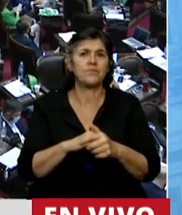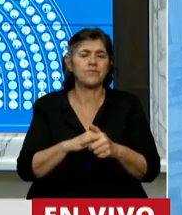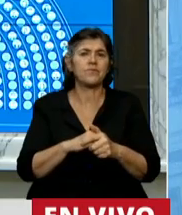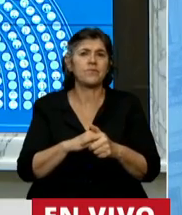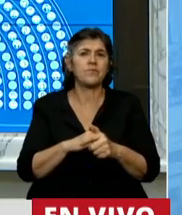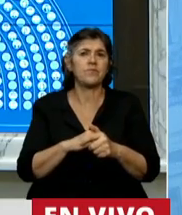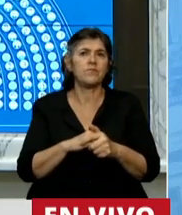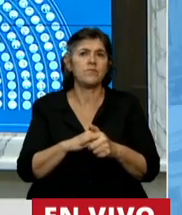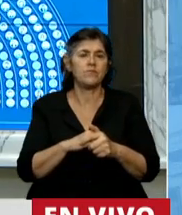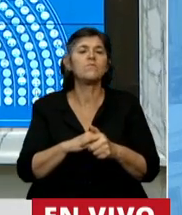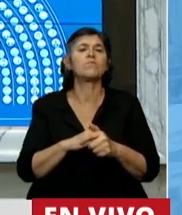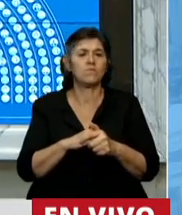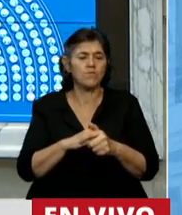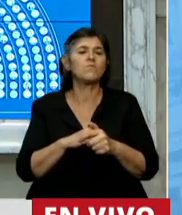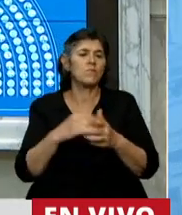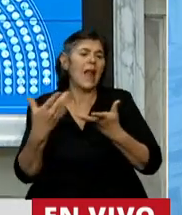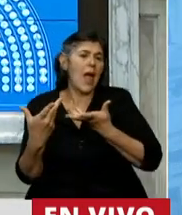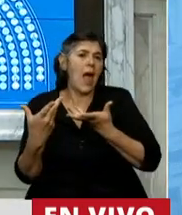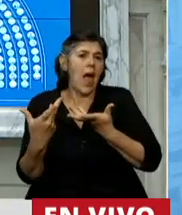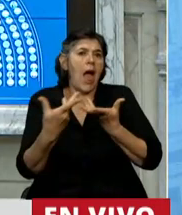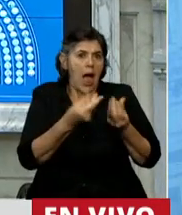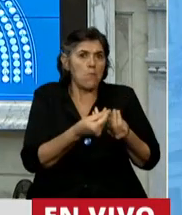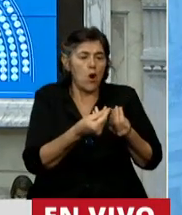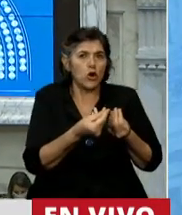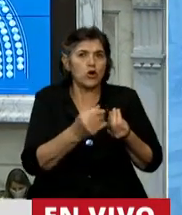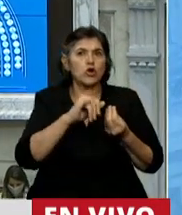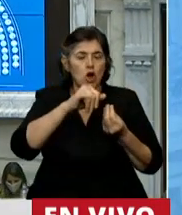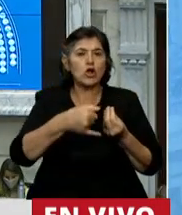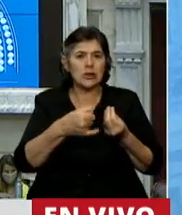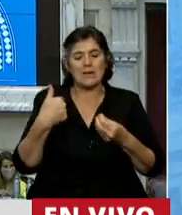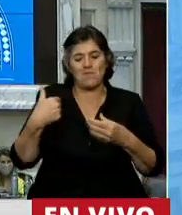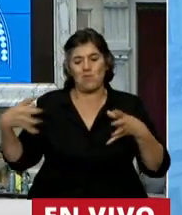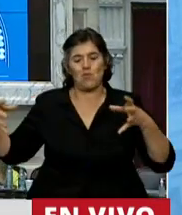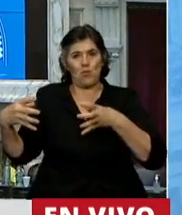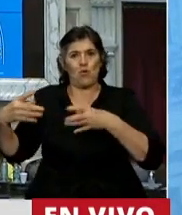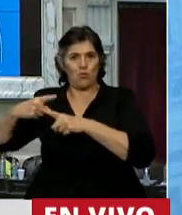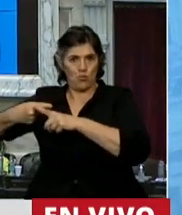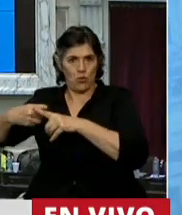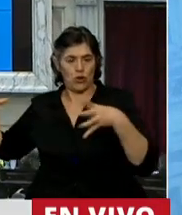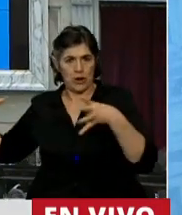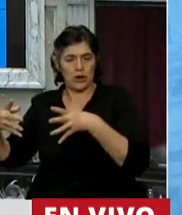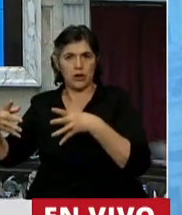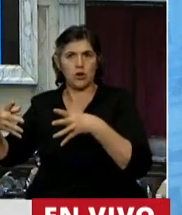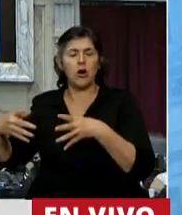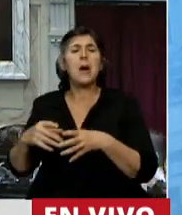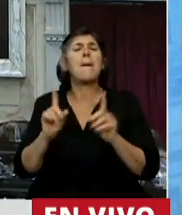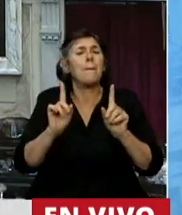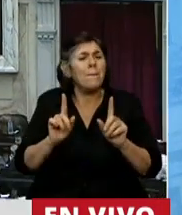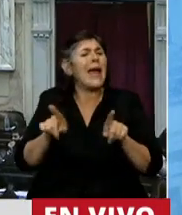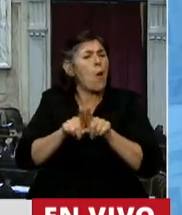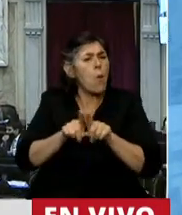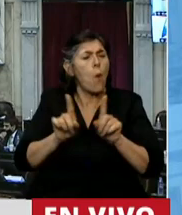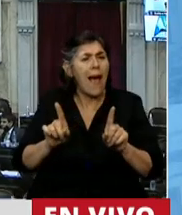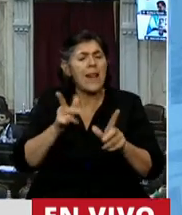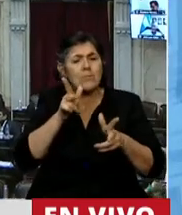va a tener el apoyo de nuestro bloque. Pero le quiero decir